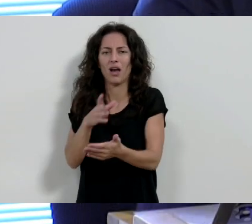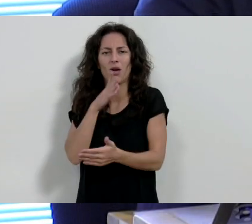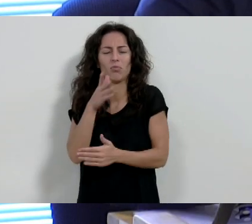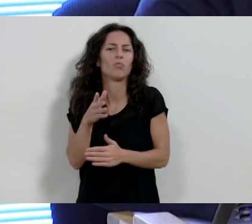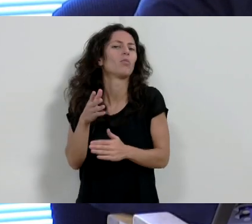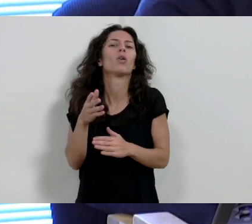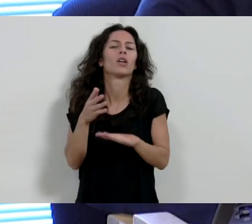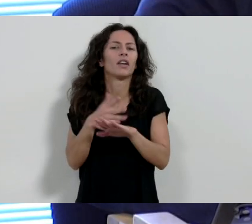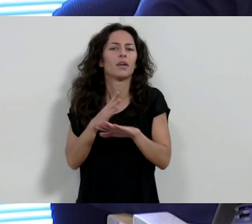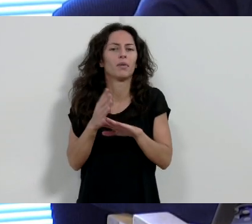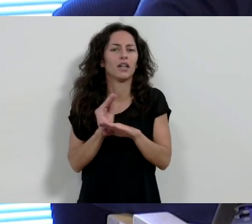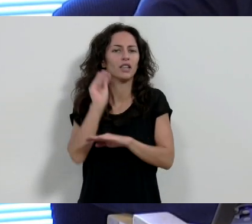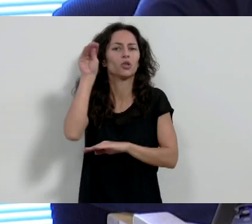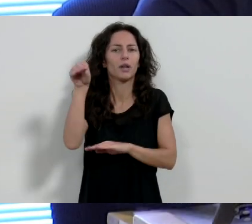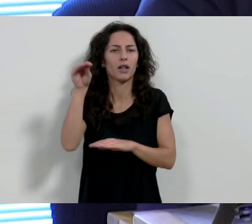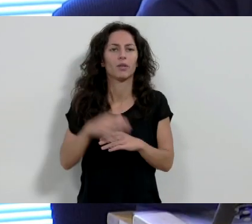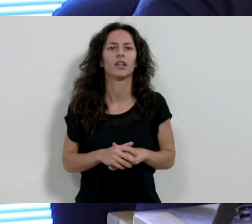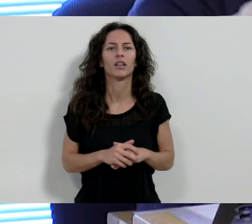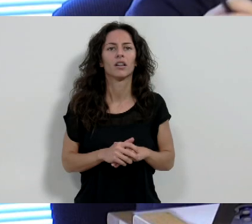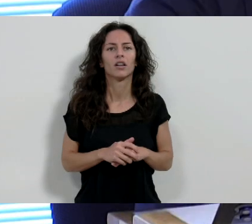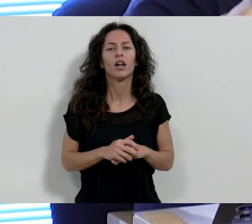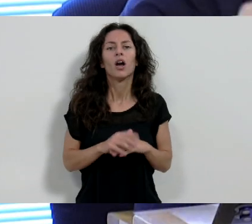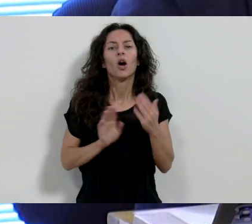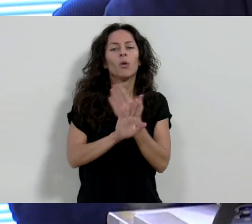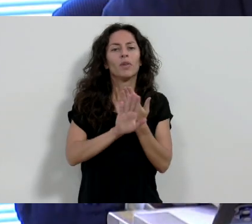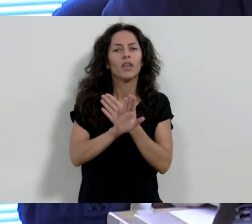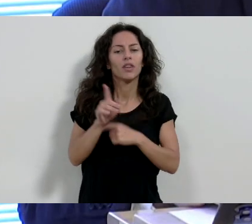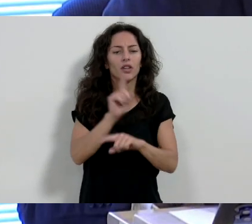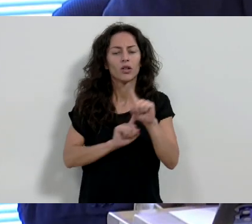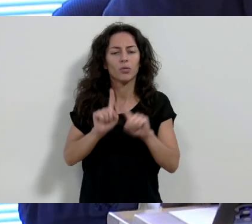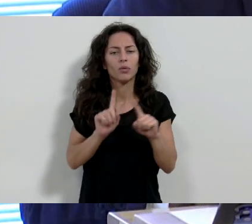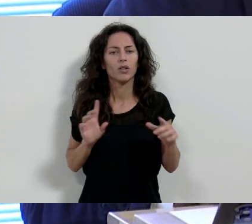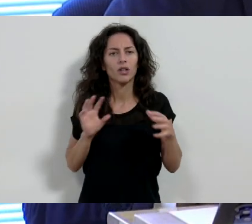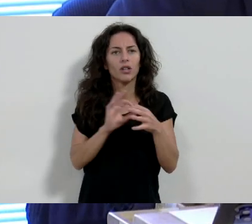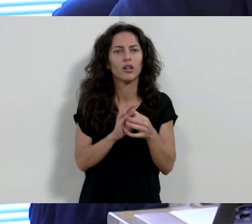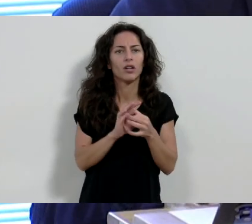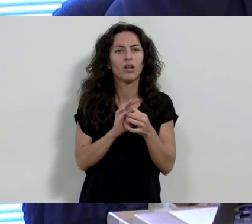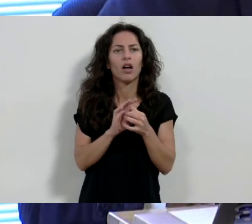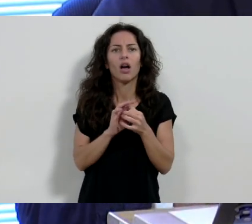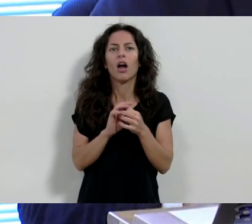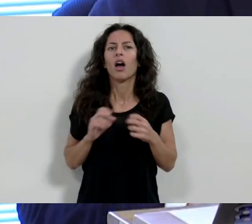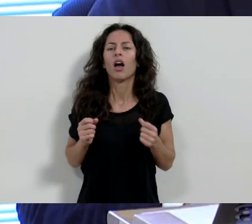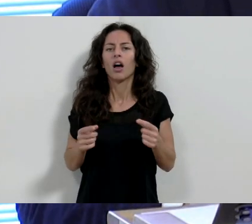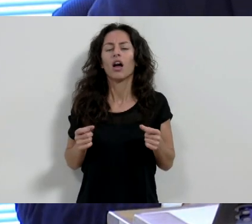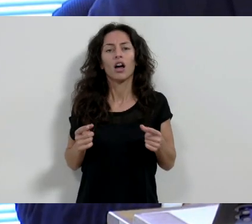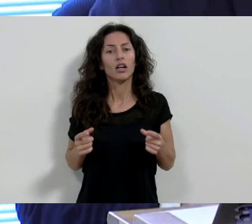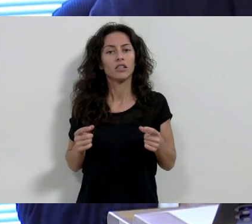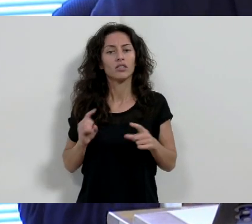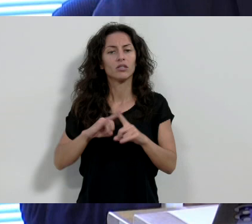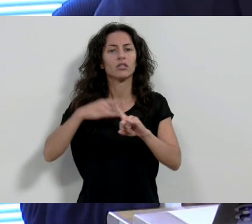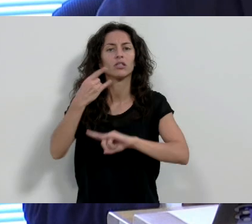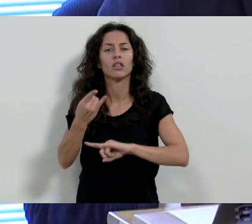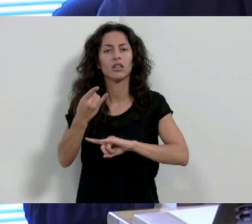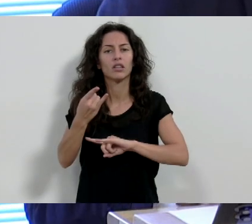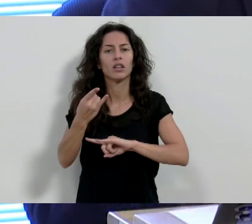luz, de combustible, de gas o tengan que afrontar algún gasto extraordinario, no tienen ese remanente. ¿No tienen